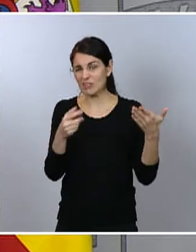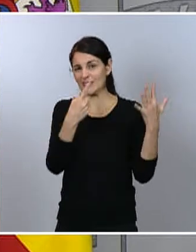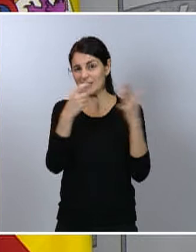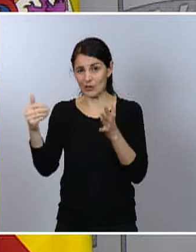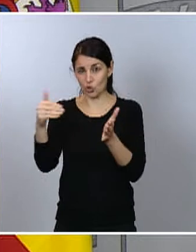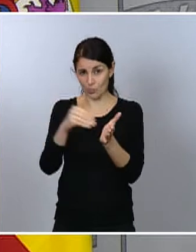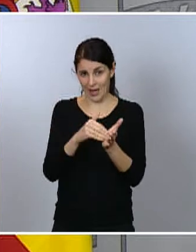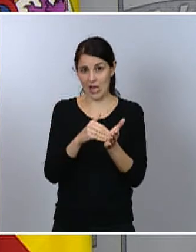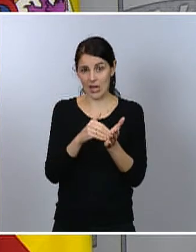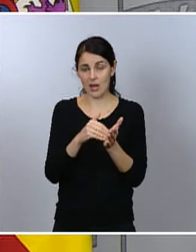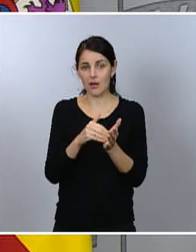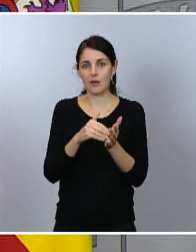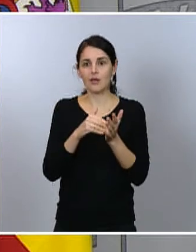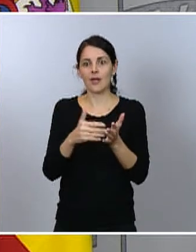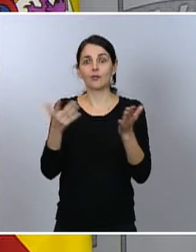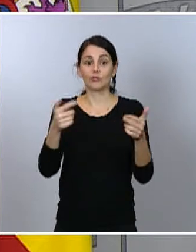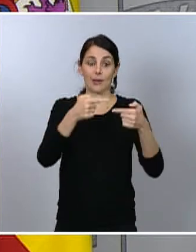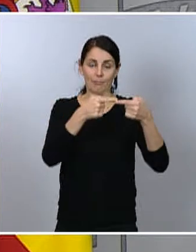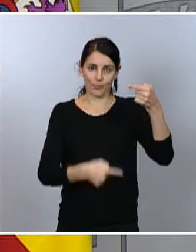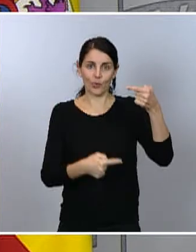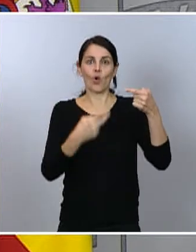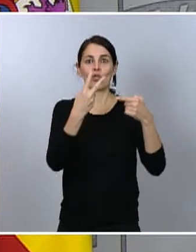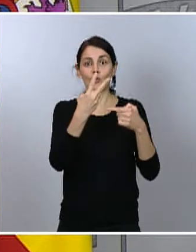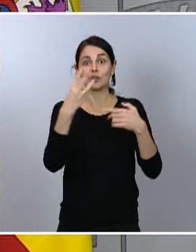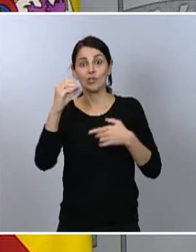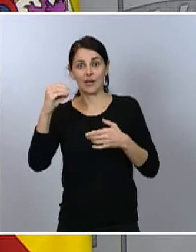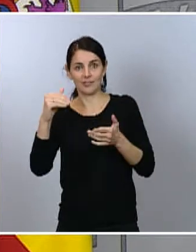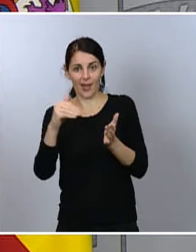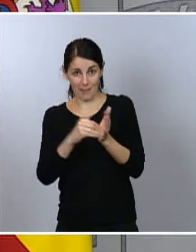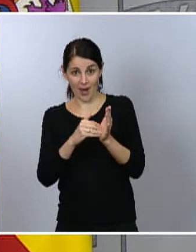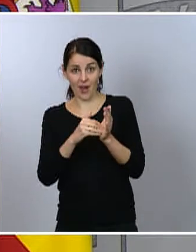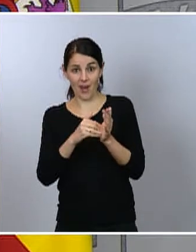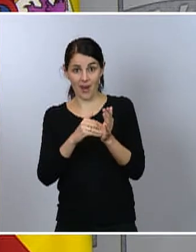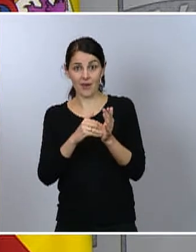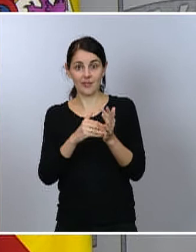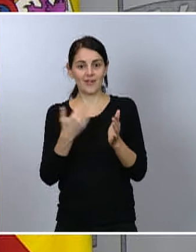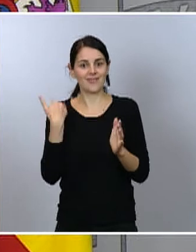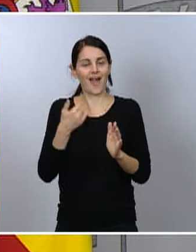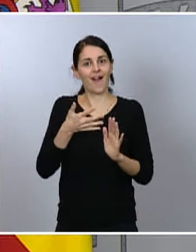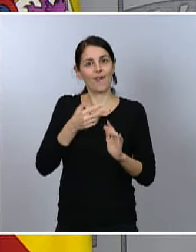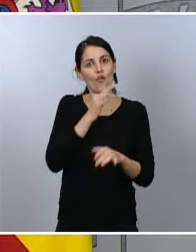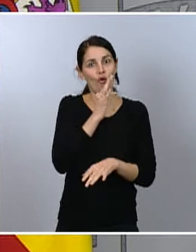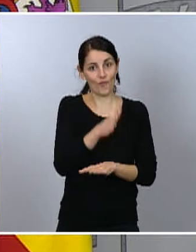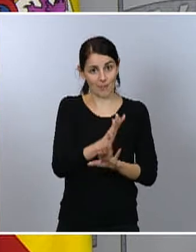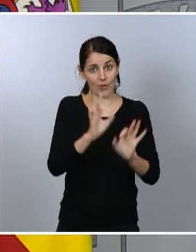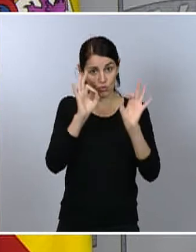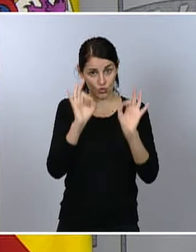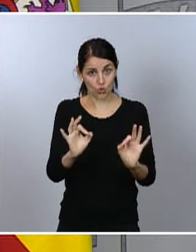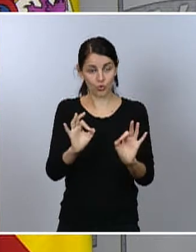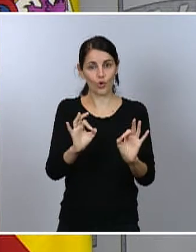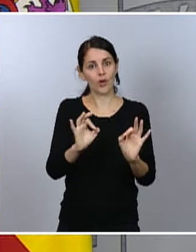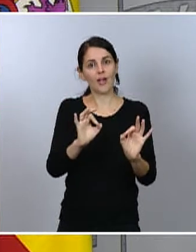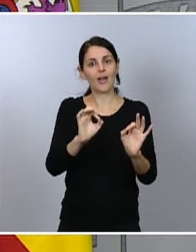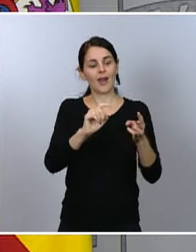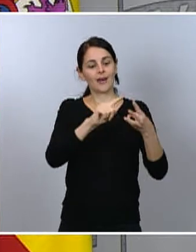Quitando los 230.000 que se habían confirmado hasta el momento en el que cerramos las primeras 3 rondas